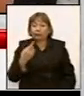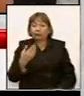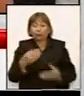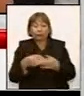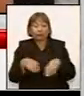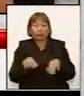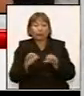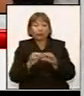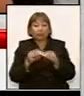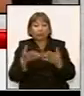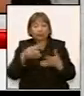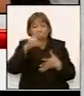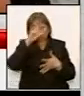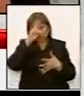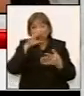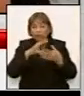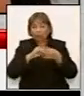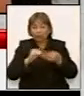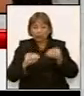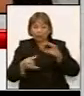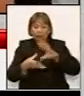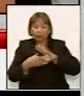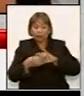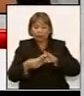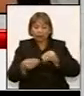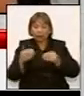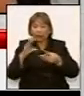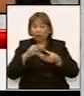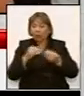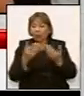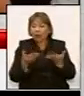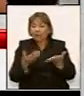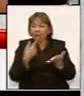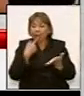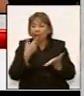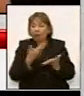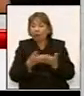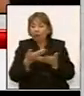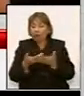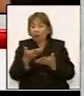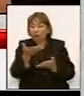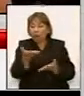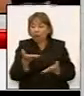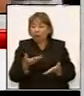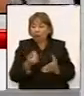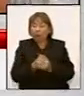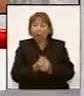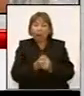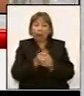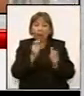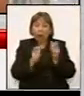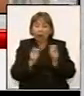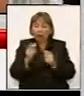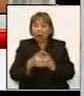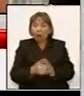país, ¿no?, del Perú, de la historia del Perú. Por favor, queríamos nosotros que también invites, ¿no?, a la gente que nos ven.